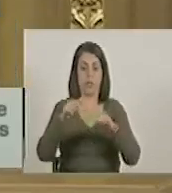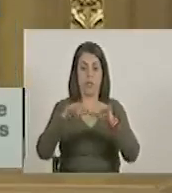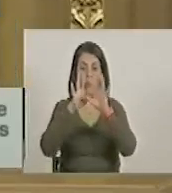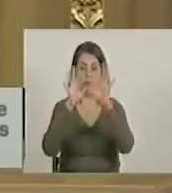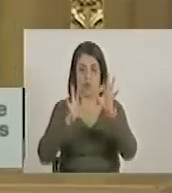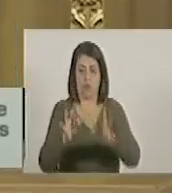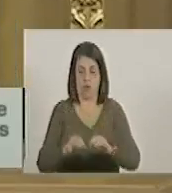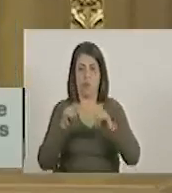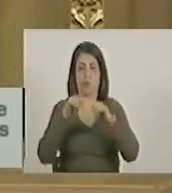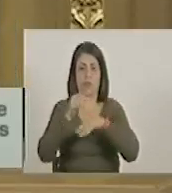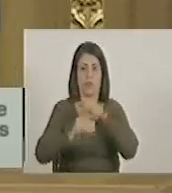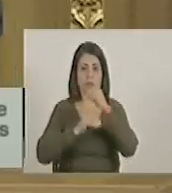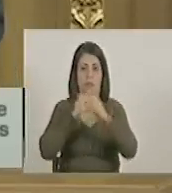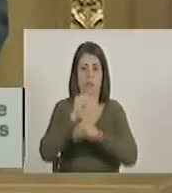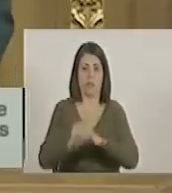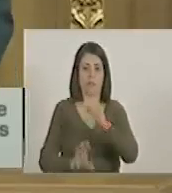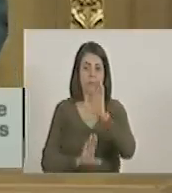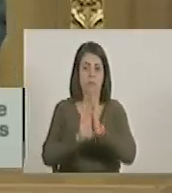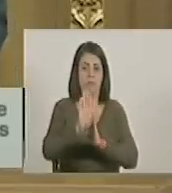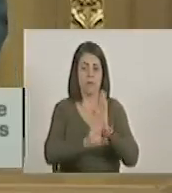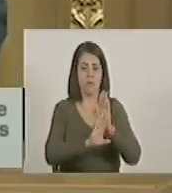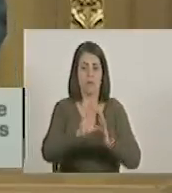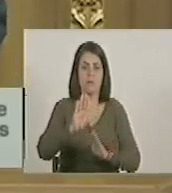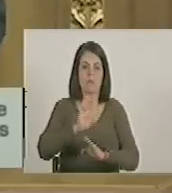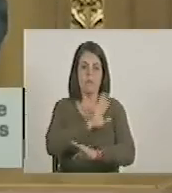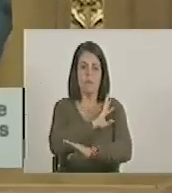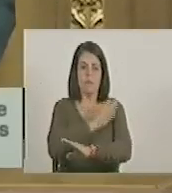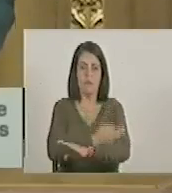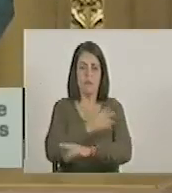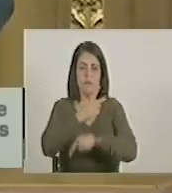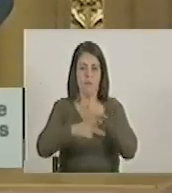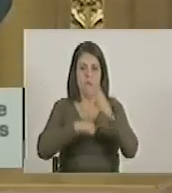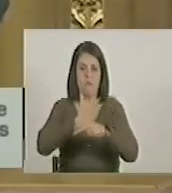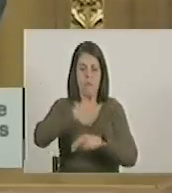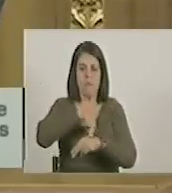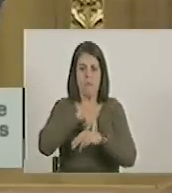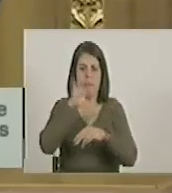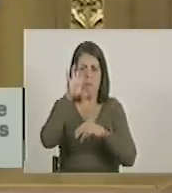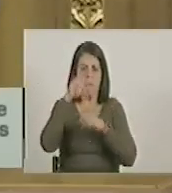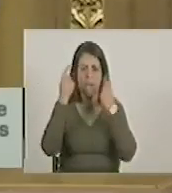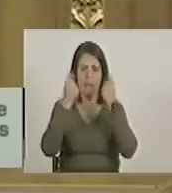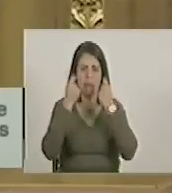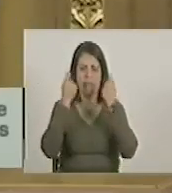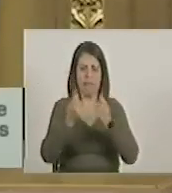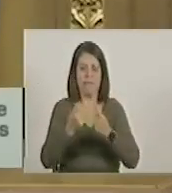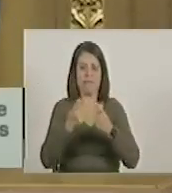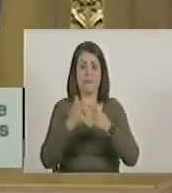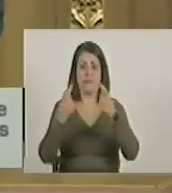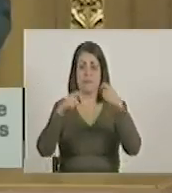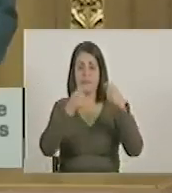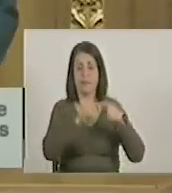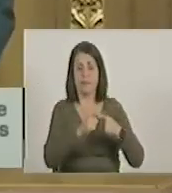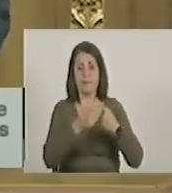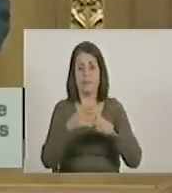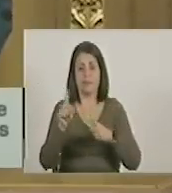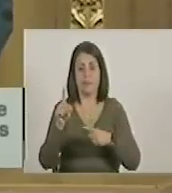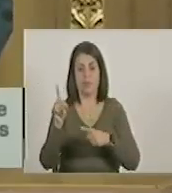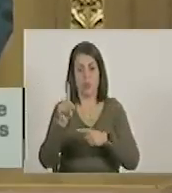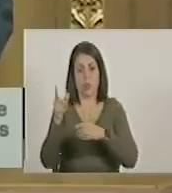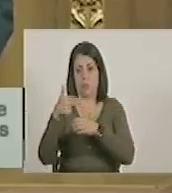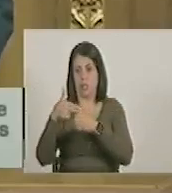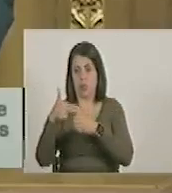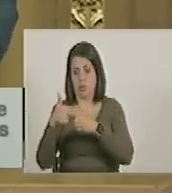forma de desarrollar las fuerzas productivas de nuestro país, promoviendo las exportaciones